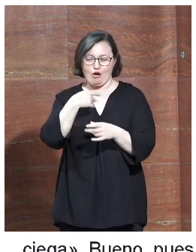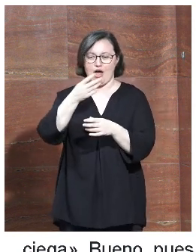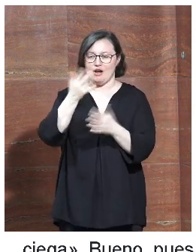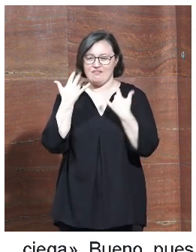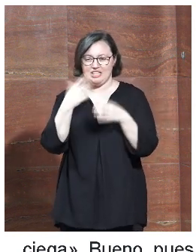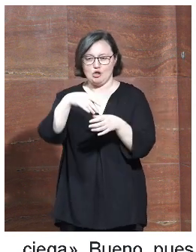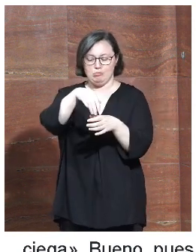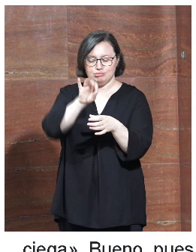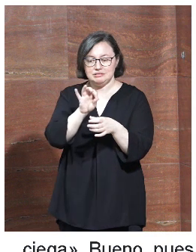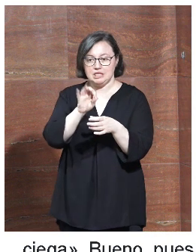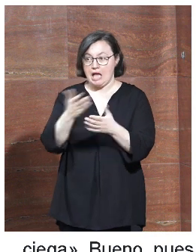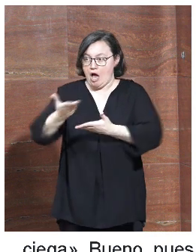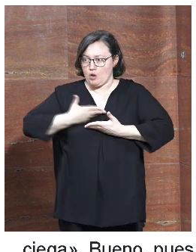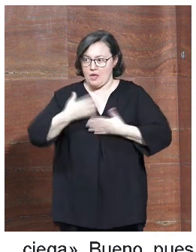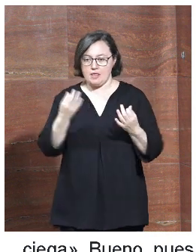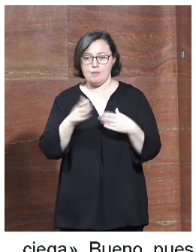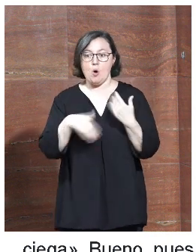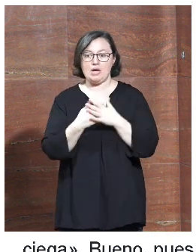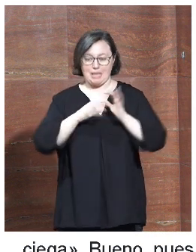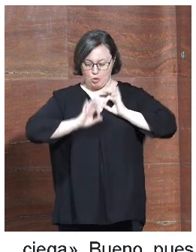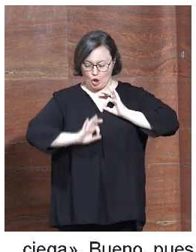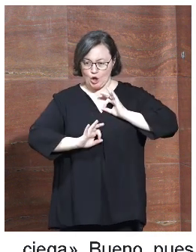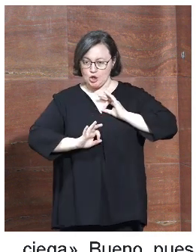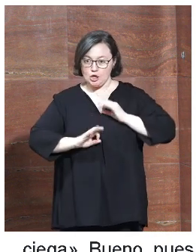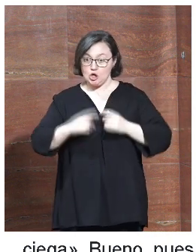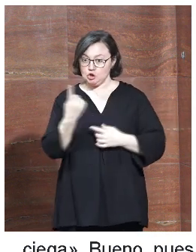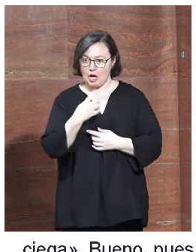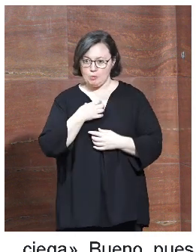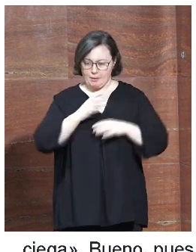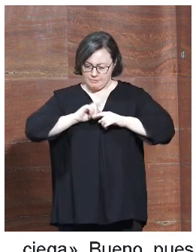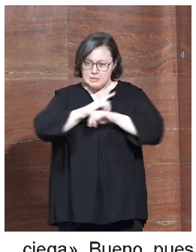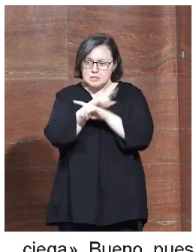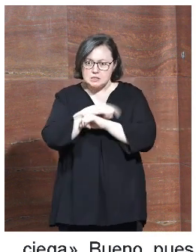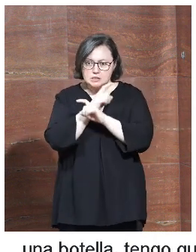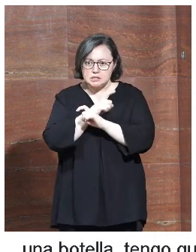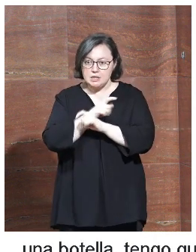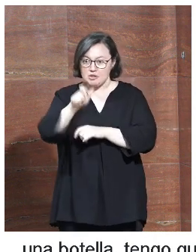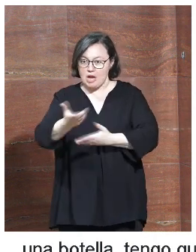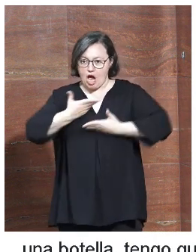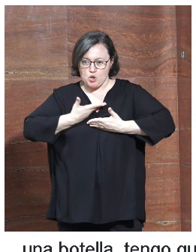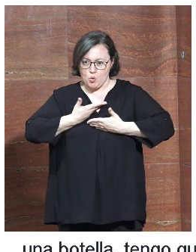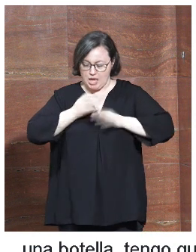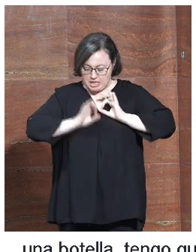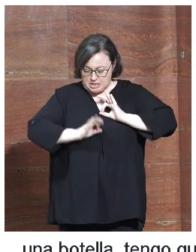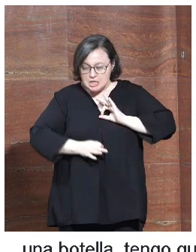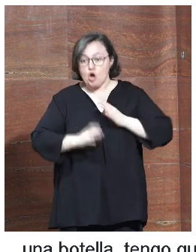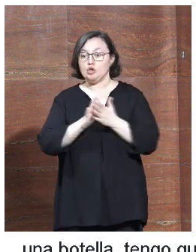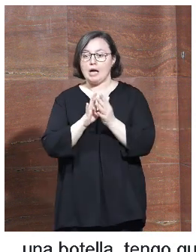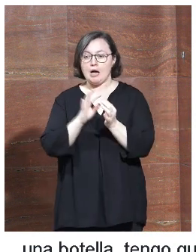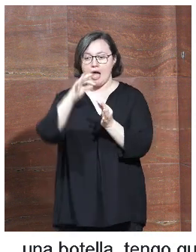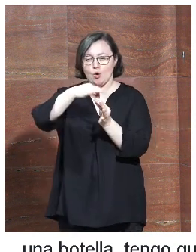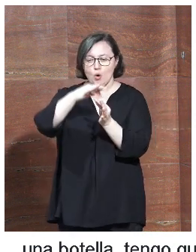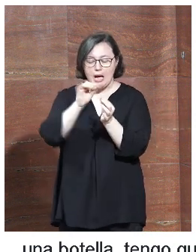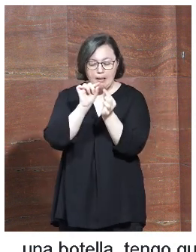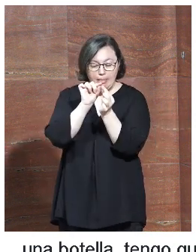pedir ayuda a veces para abrochar un botón, porque es difícil, para enhebrar una aguja, para leer